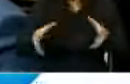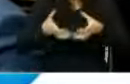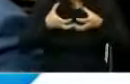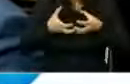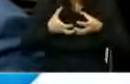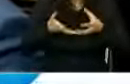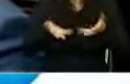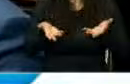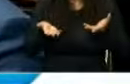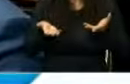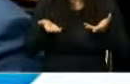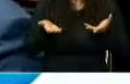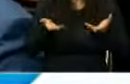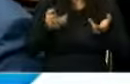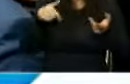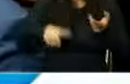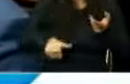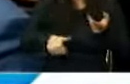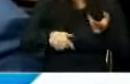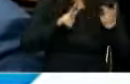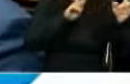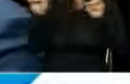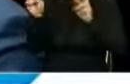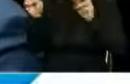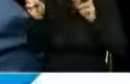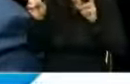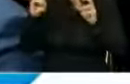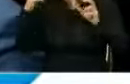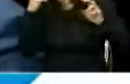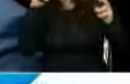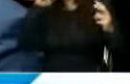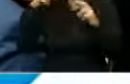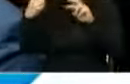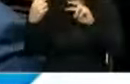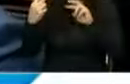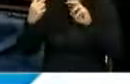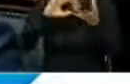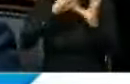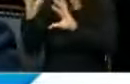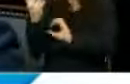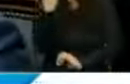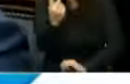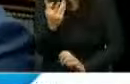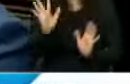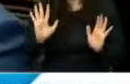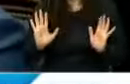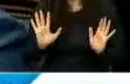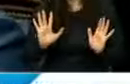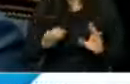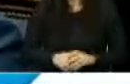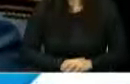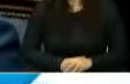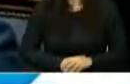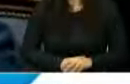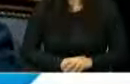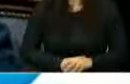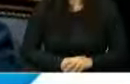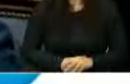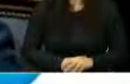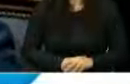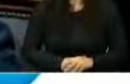repercute en un descuento del 30% salarial. Ahora vamos claro. a buscar más maestros para ir charlando. Nos vamos a dejar un poquito del escenario porque Meli, se